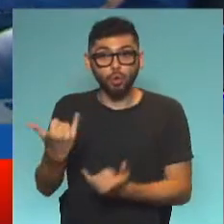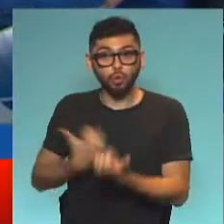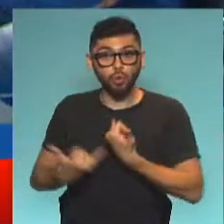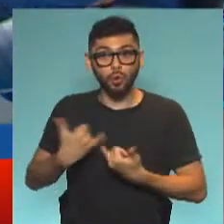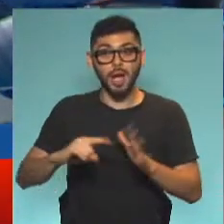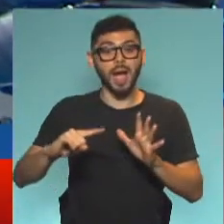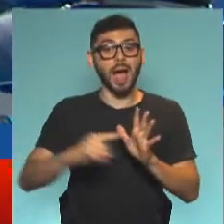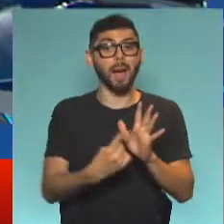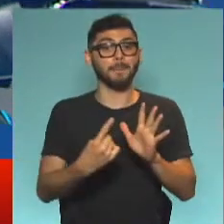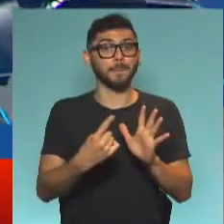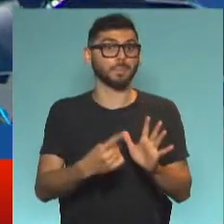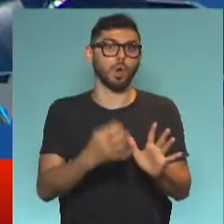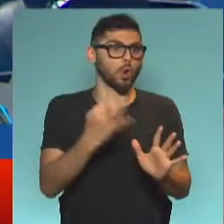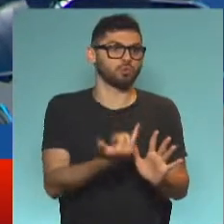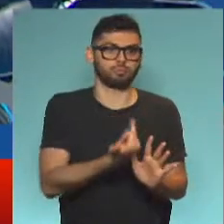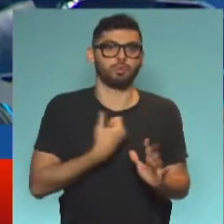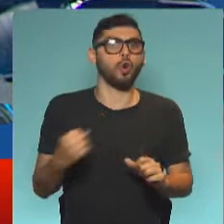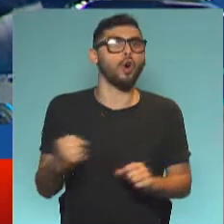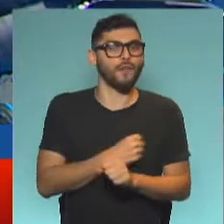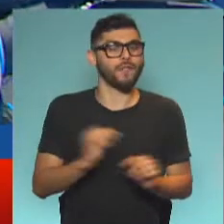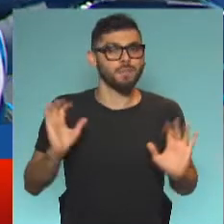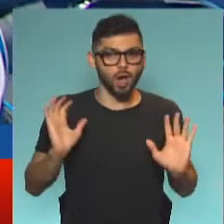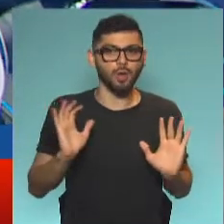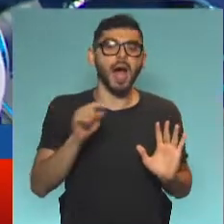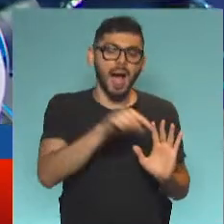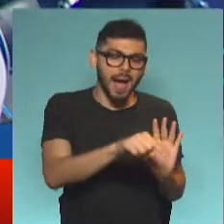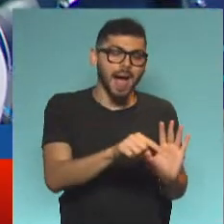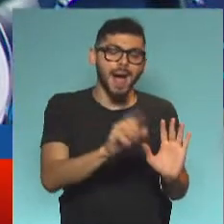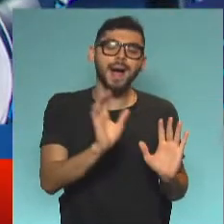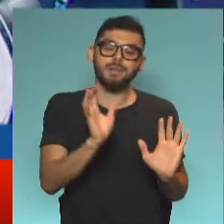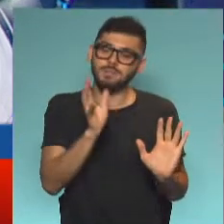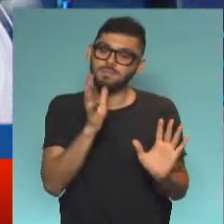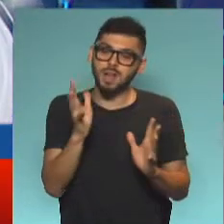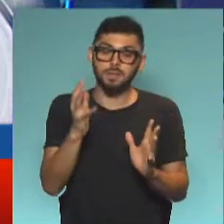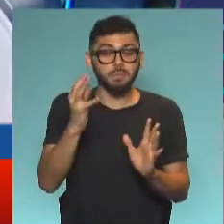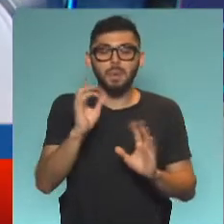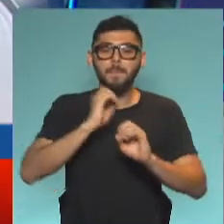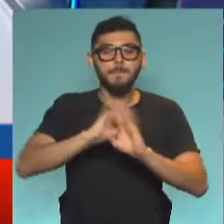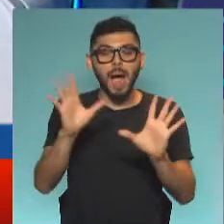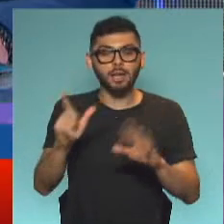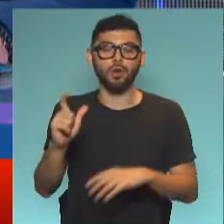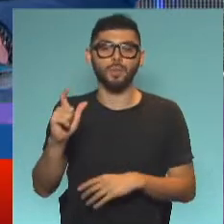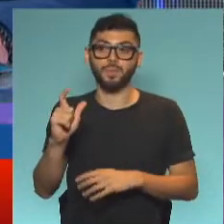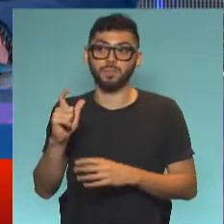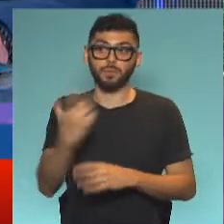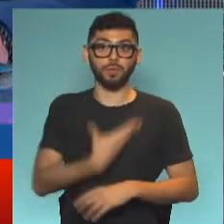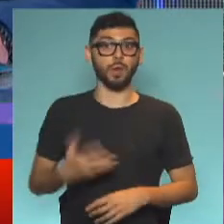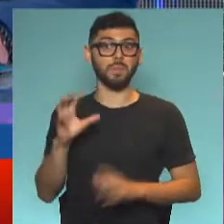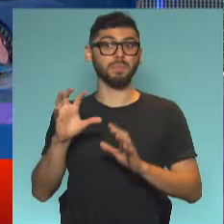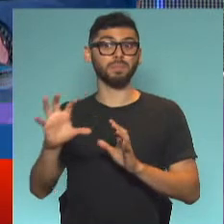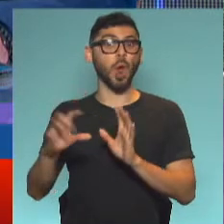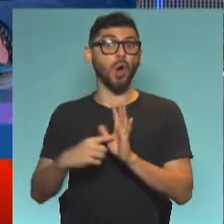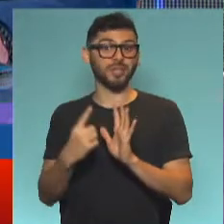ciudad de Buenos Aires, que ahora sí va un poco más en sintonía con... Tal vez el que mejor lo explicó fue Axel Kicillof. Ayer el presidente Alberto